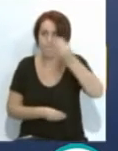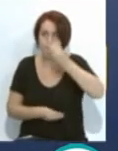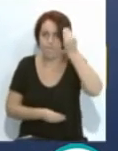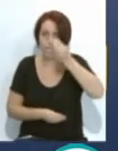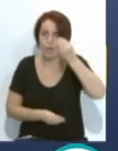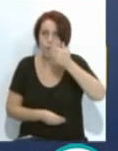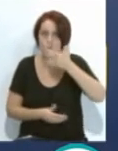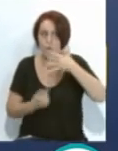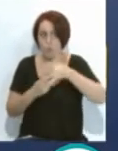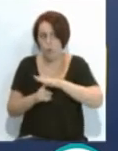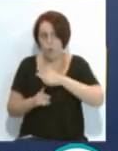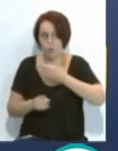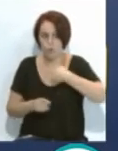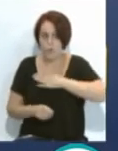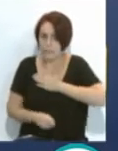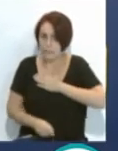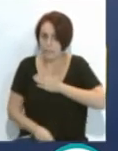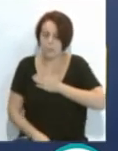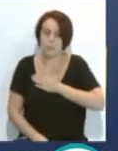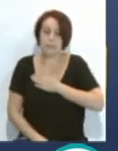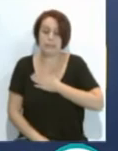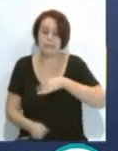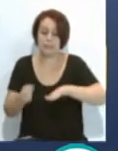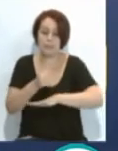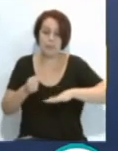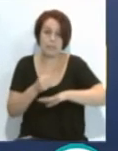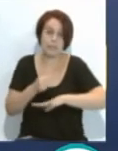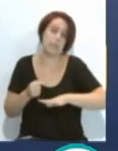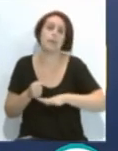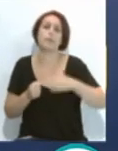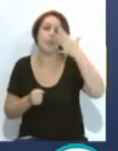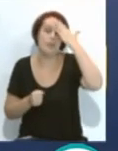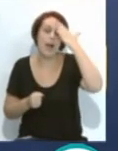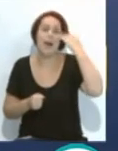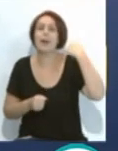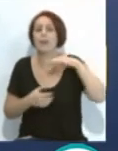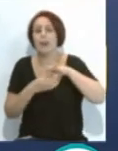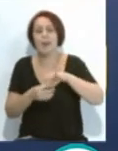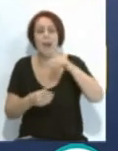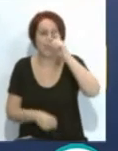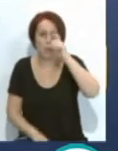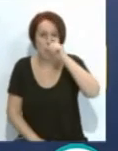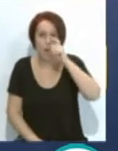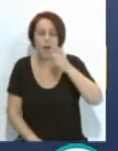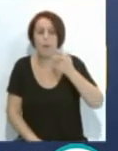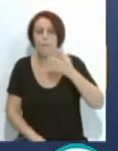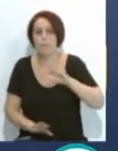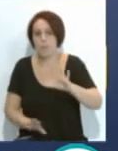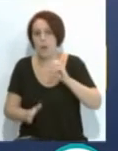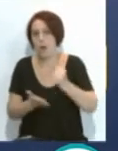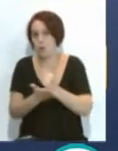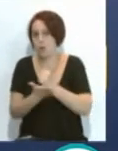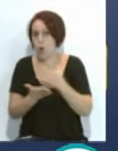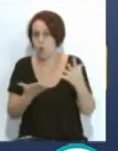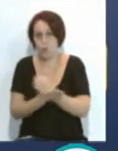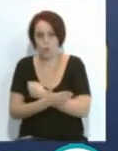nuestro caso, pues la base principal sería la antigüedad, pero obviamente todos los abonados tendrían posibilidad de ver